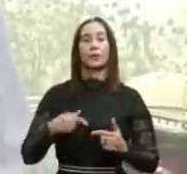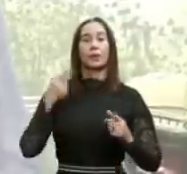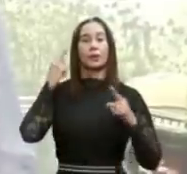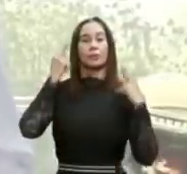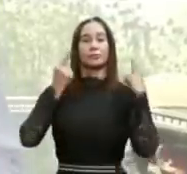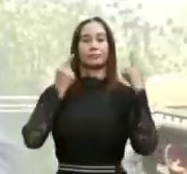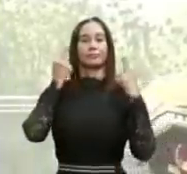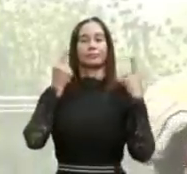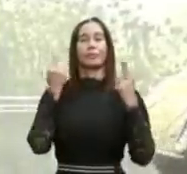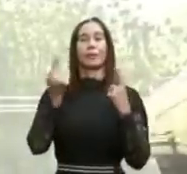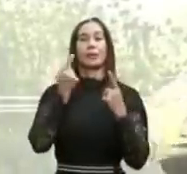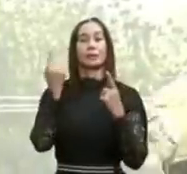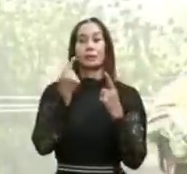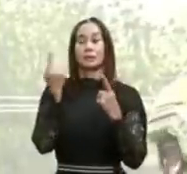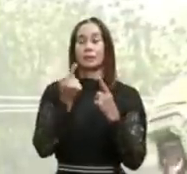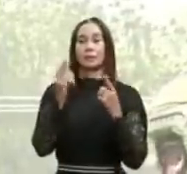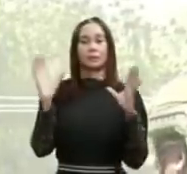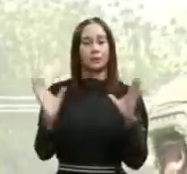estuvo hacer